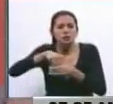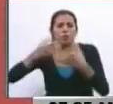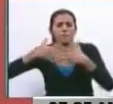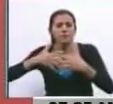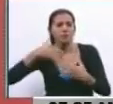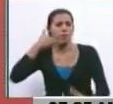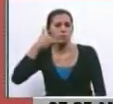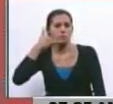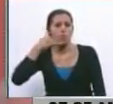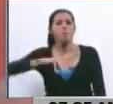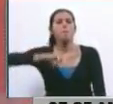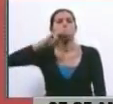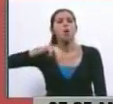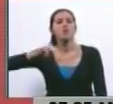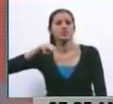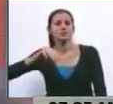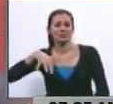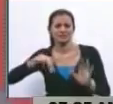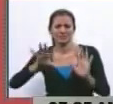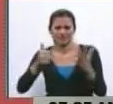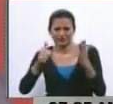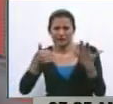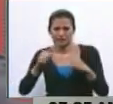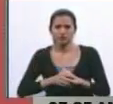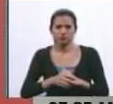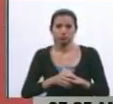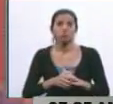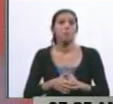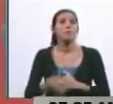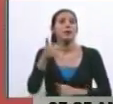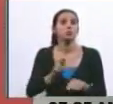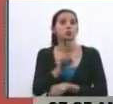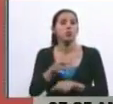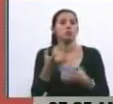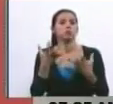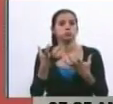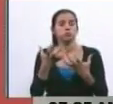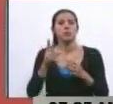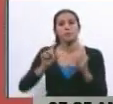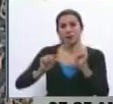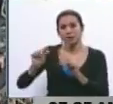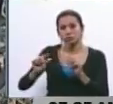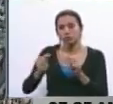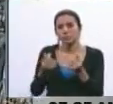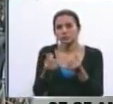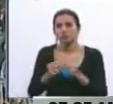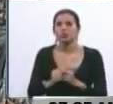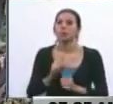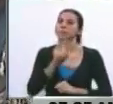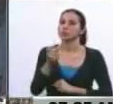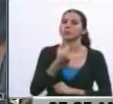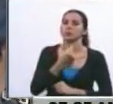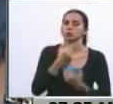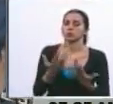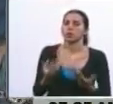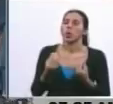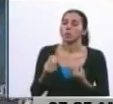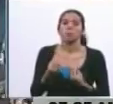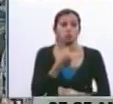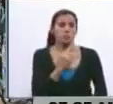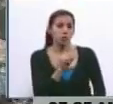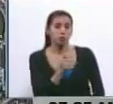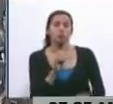actual de Movilnet, siendo la empresa que tiene la mayor cantidad de usuarios, pero también los precios más solidarios? Así es, me encanta tu pregunta porque fíjate que tú dices,